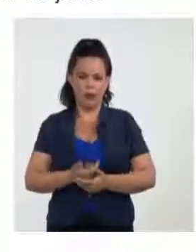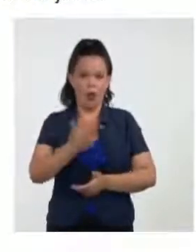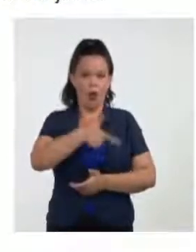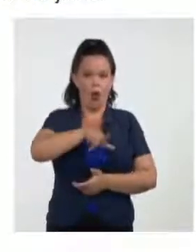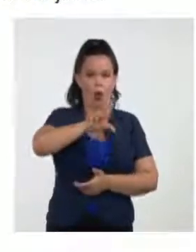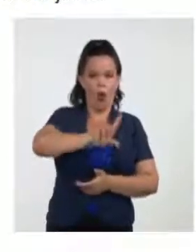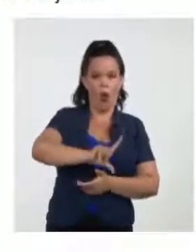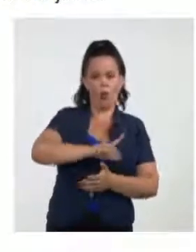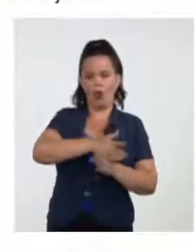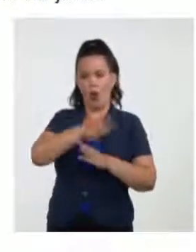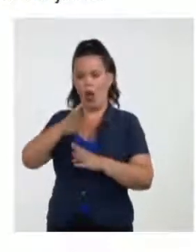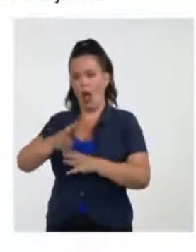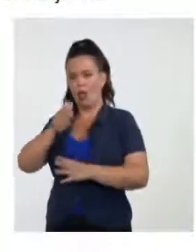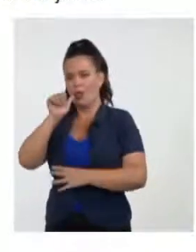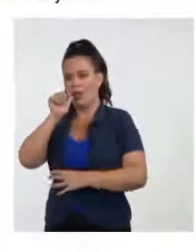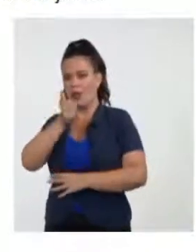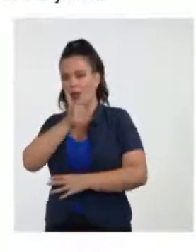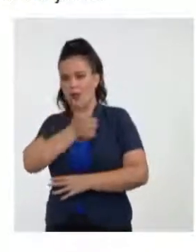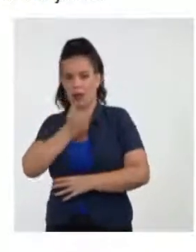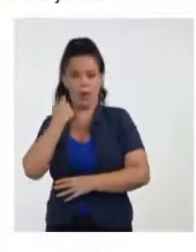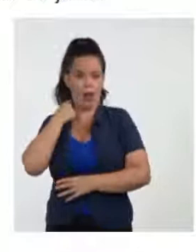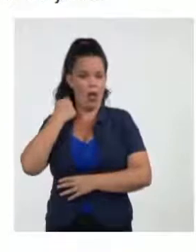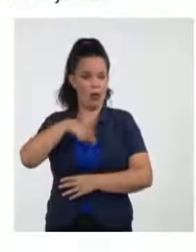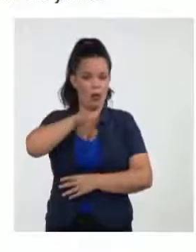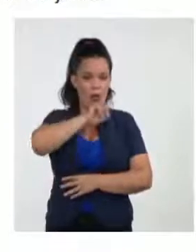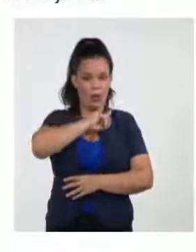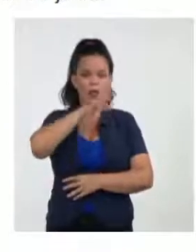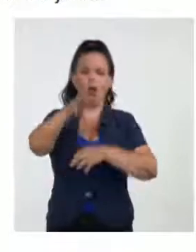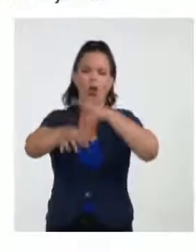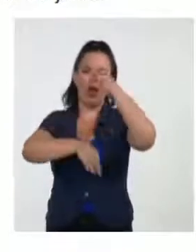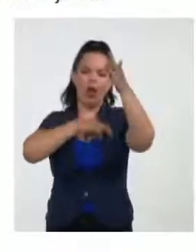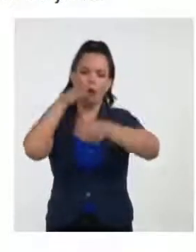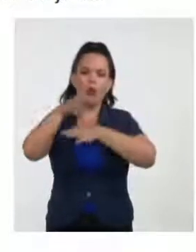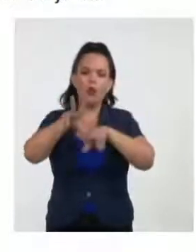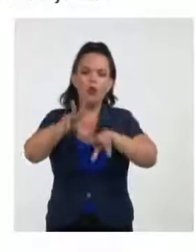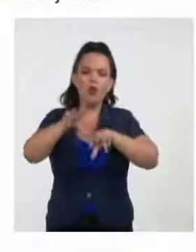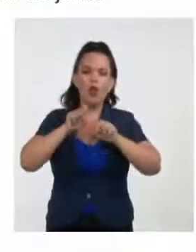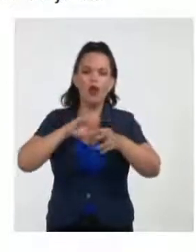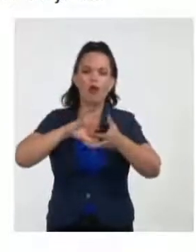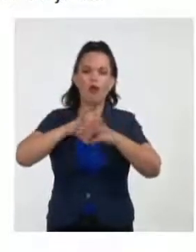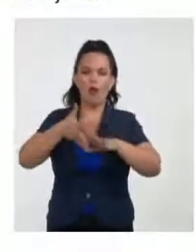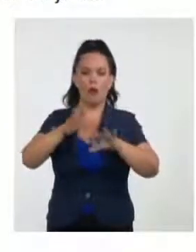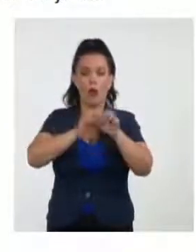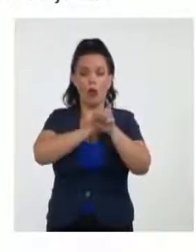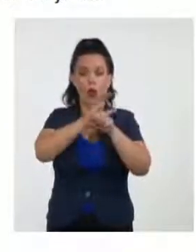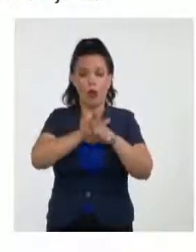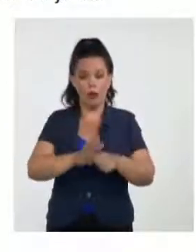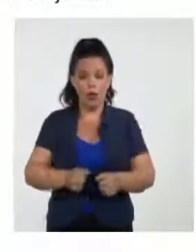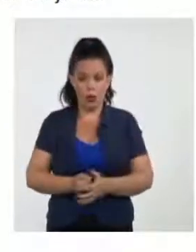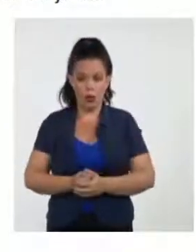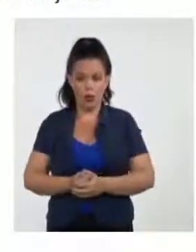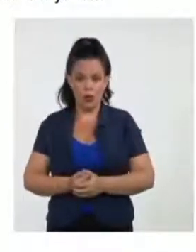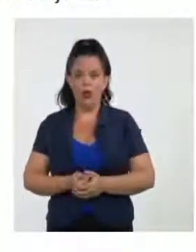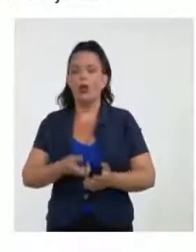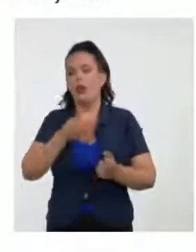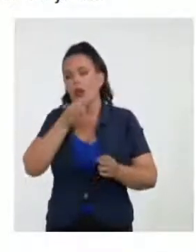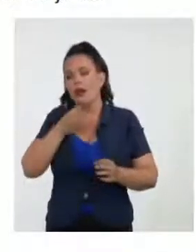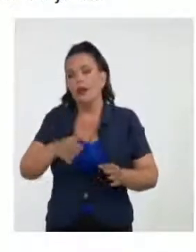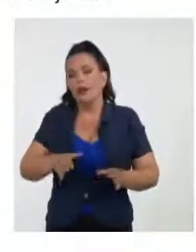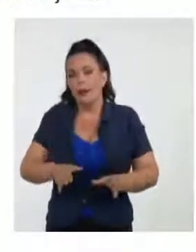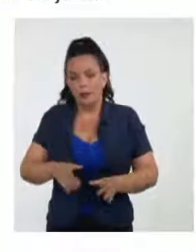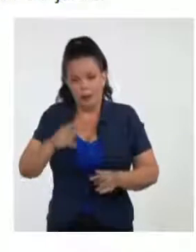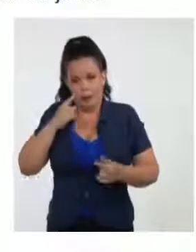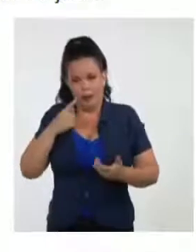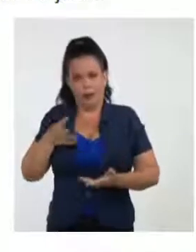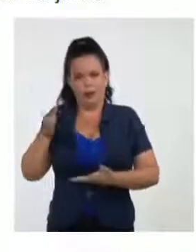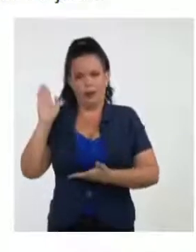en el último trimestre. Y nuestro país, ahí tal vez no puedan identificarlo, lo que se ve en el